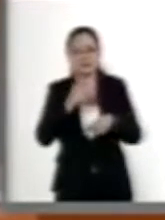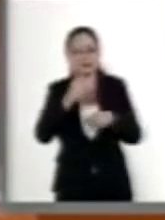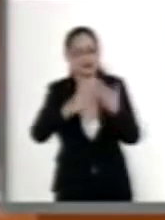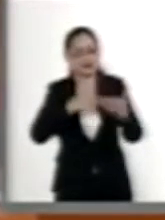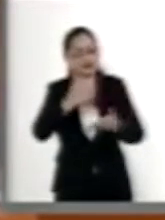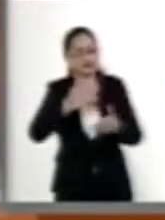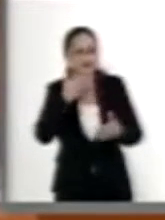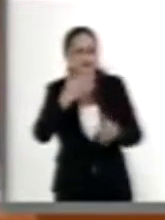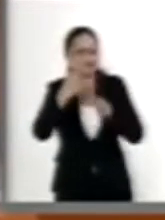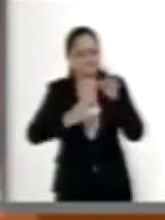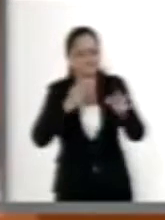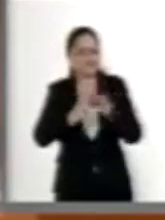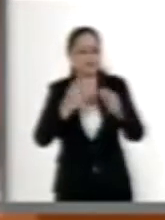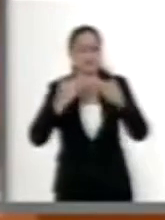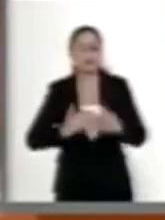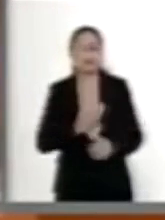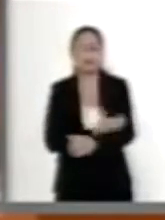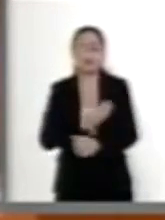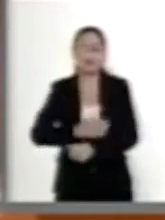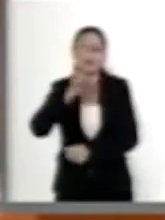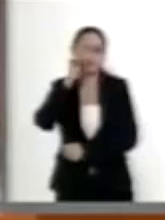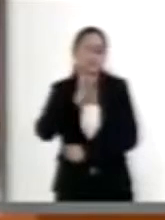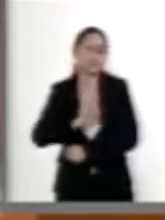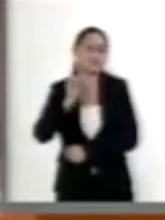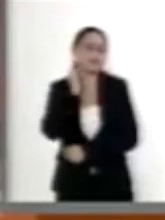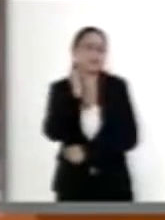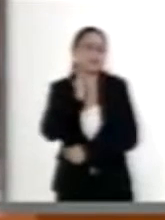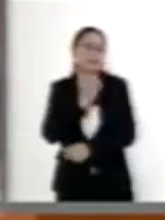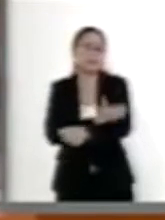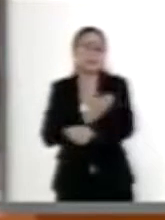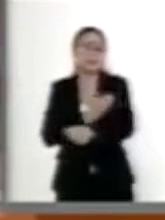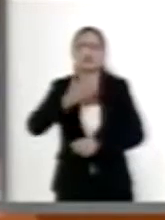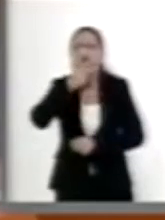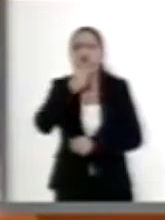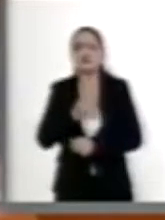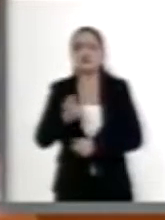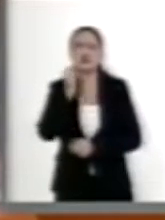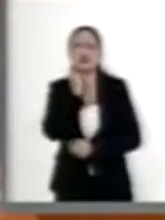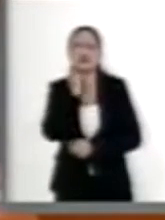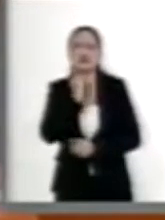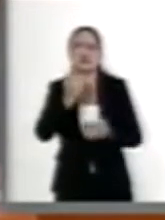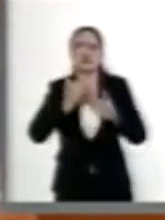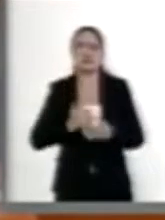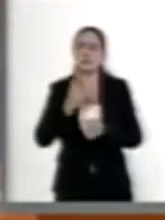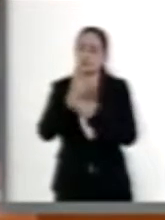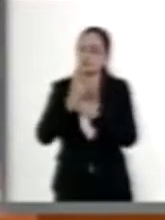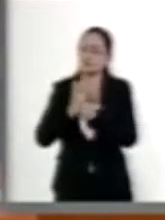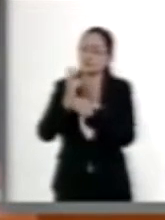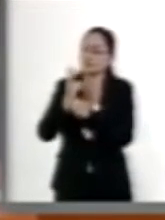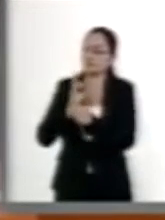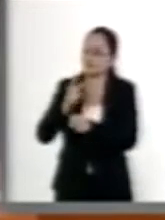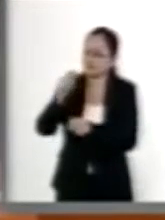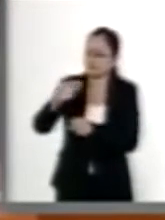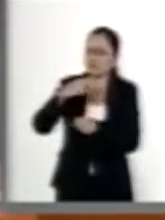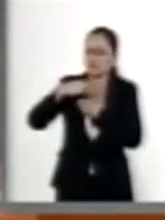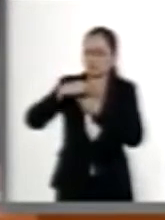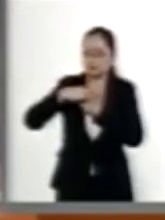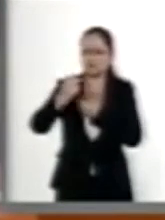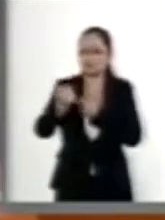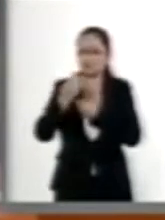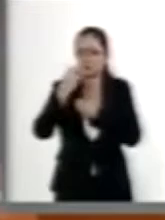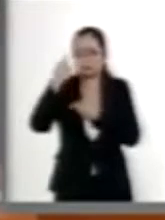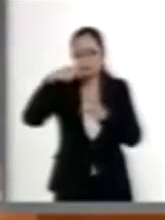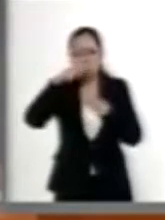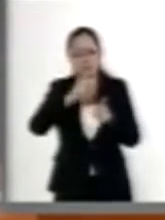realidad. Compañeras senadoras, compañeros senadores, los invito a ratificar con su voto